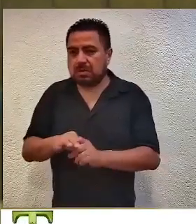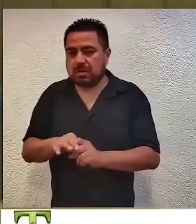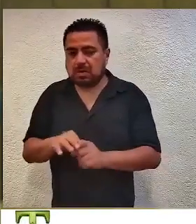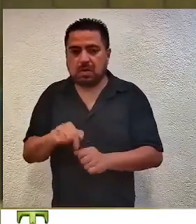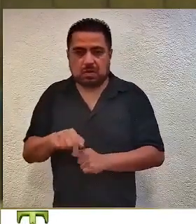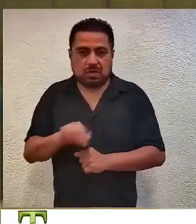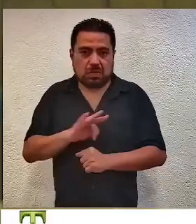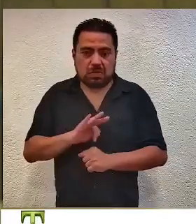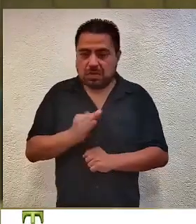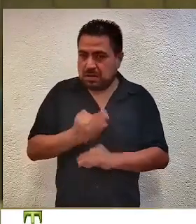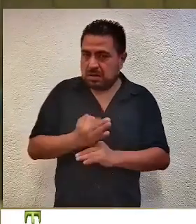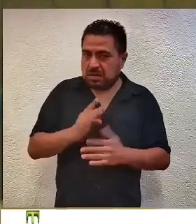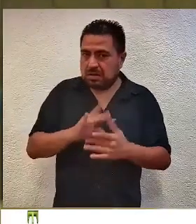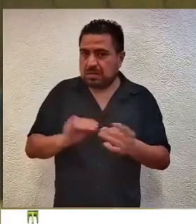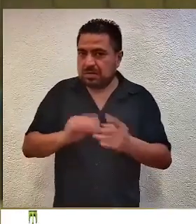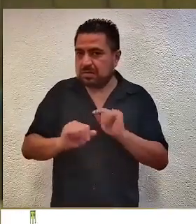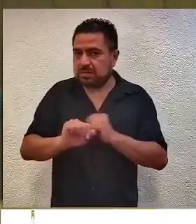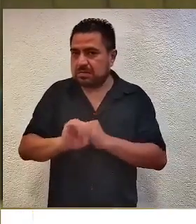presumir.